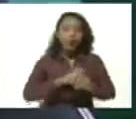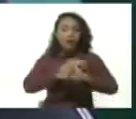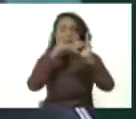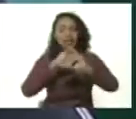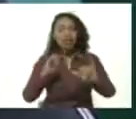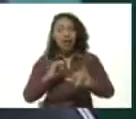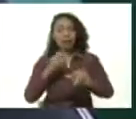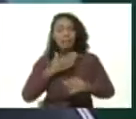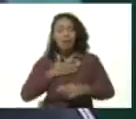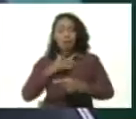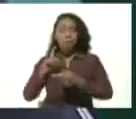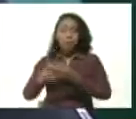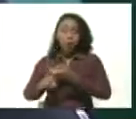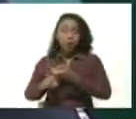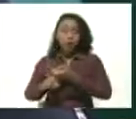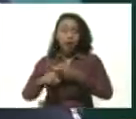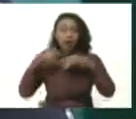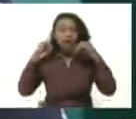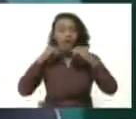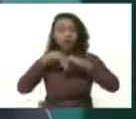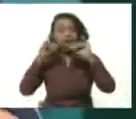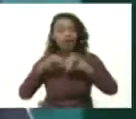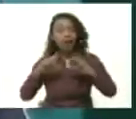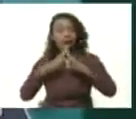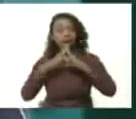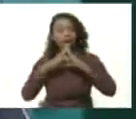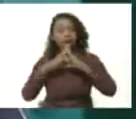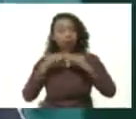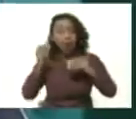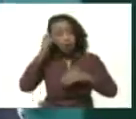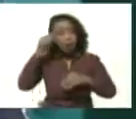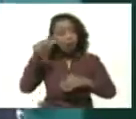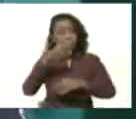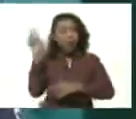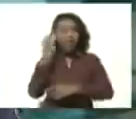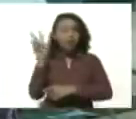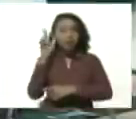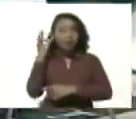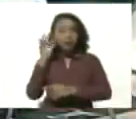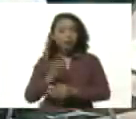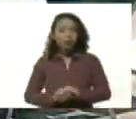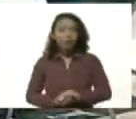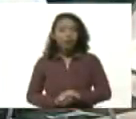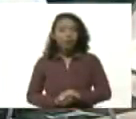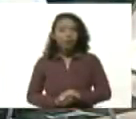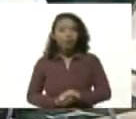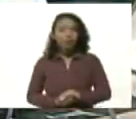Felicidades, Silita, y felicidades a todo el pueblo de Venezuela.